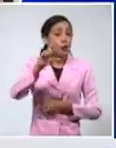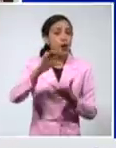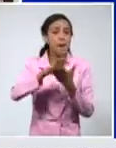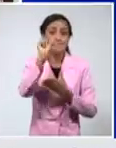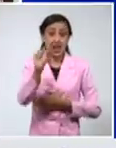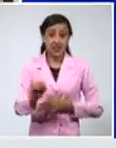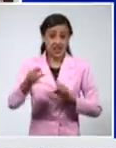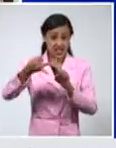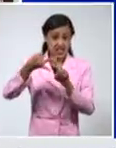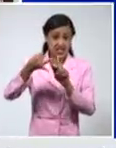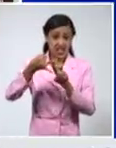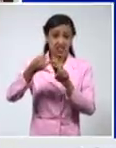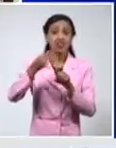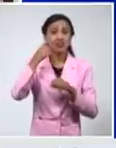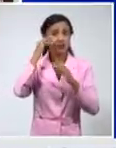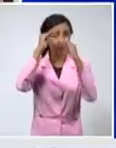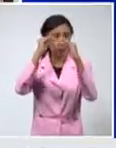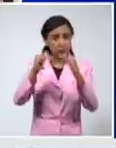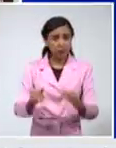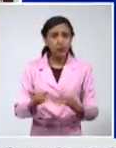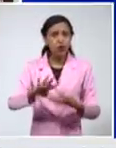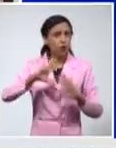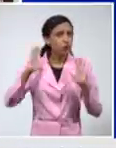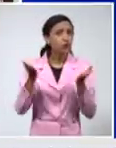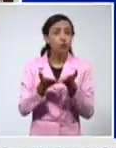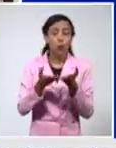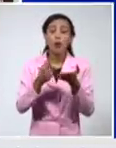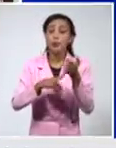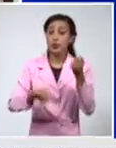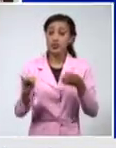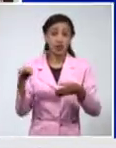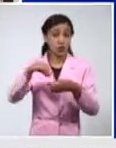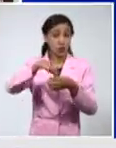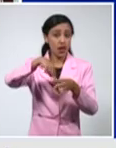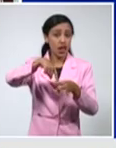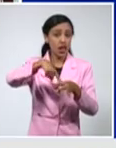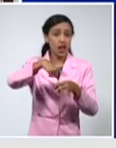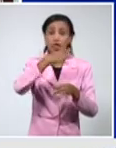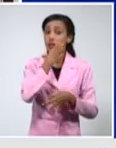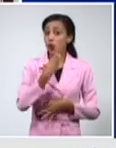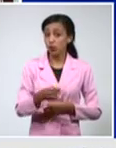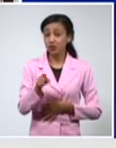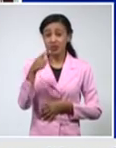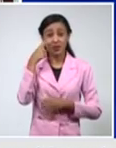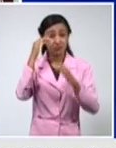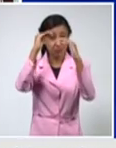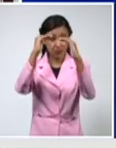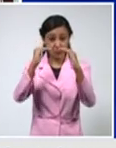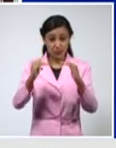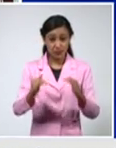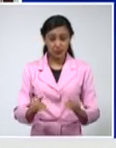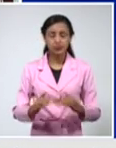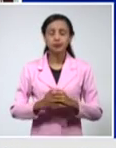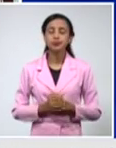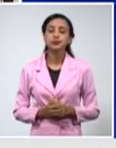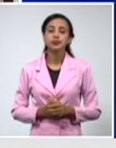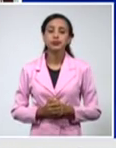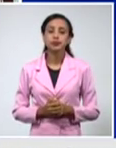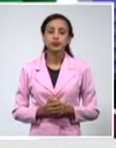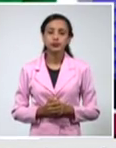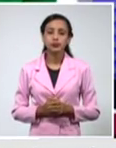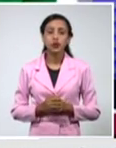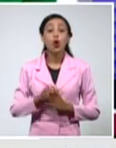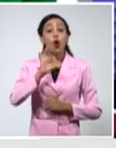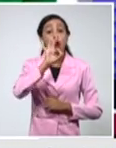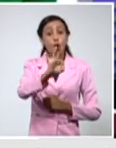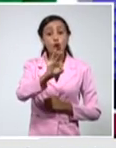las provincias, incluyendo el municipio especial Isla de la Juventud. Los